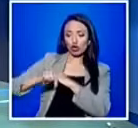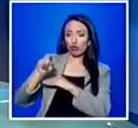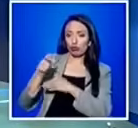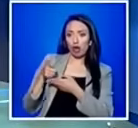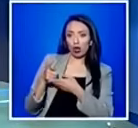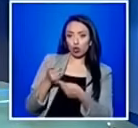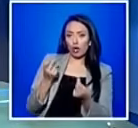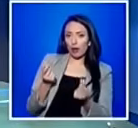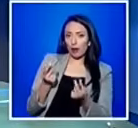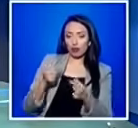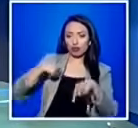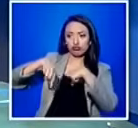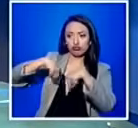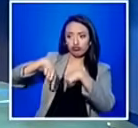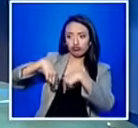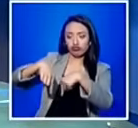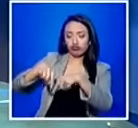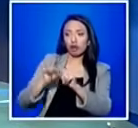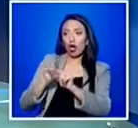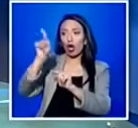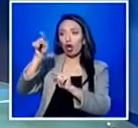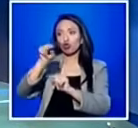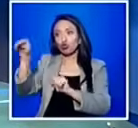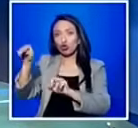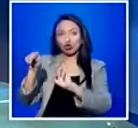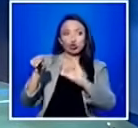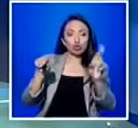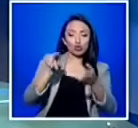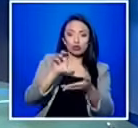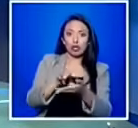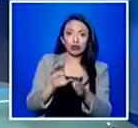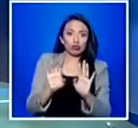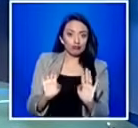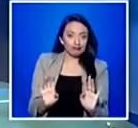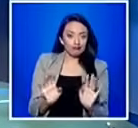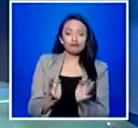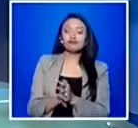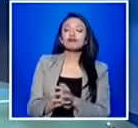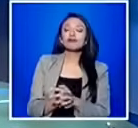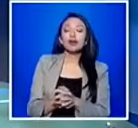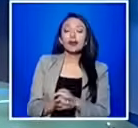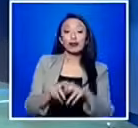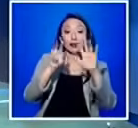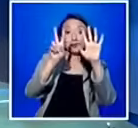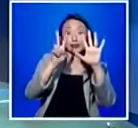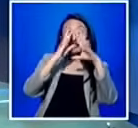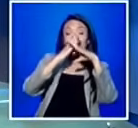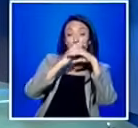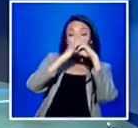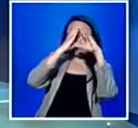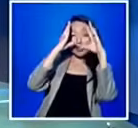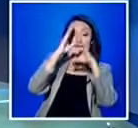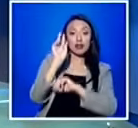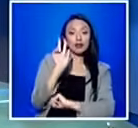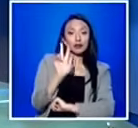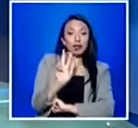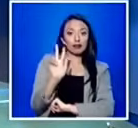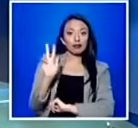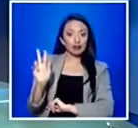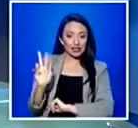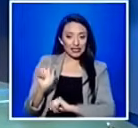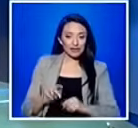ayuda a trasladarnos más rápido hacia el norte, hacia el sur y también hacia el centro de la ciudad. 7 de la mañana con 33